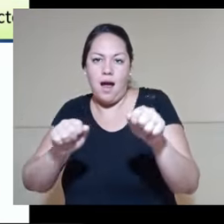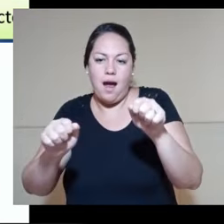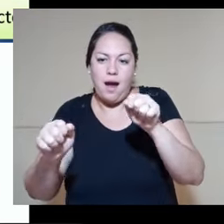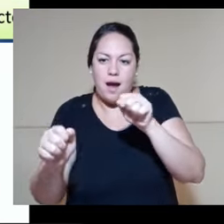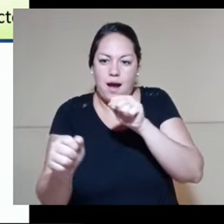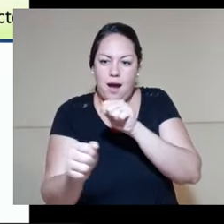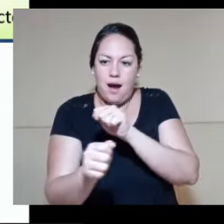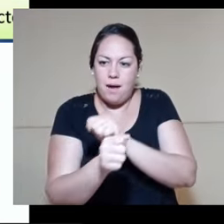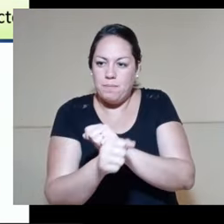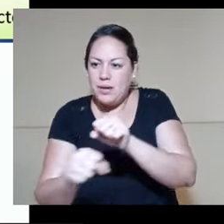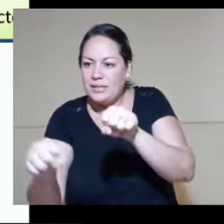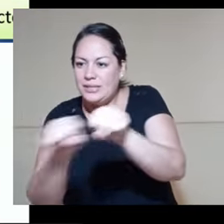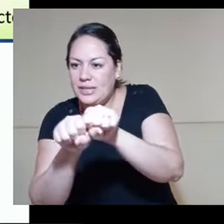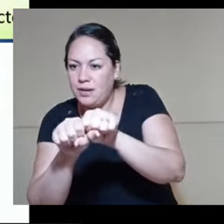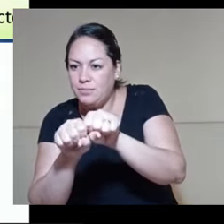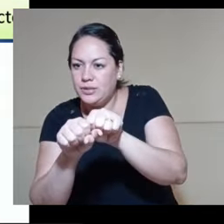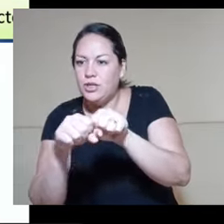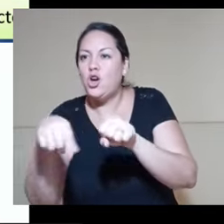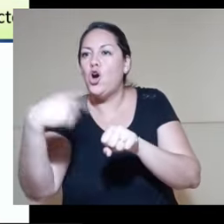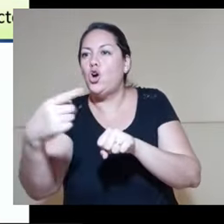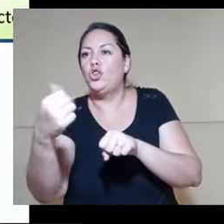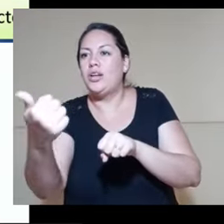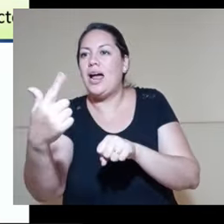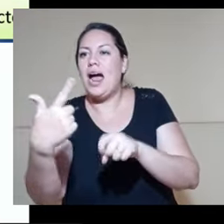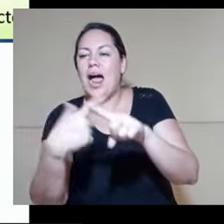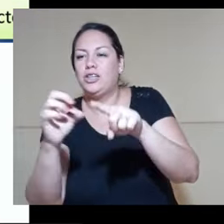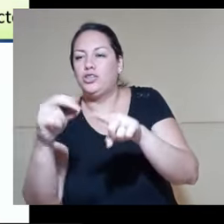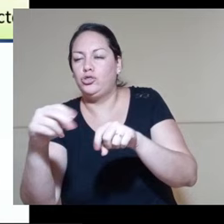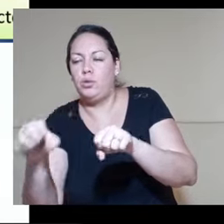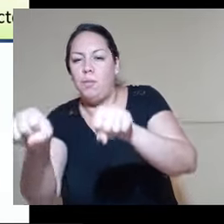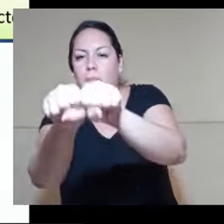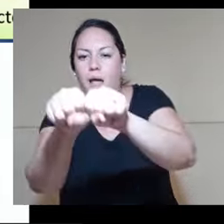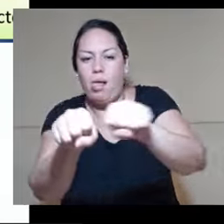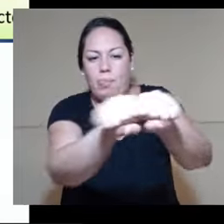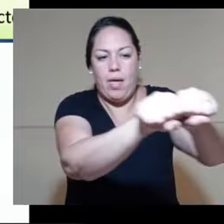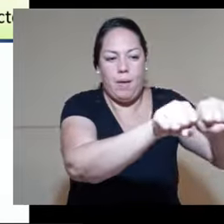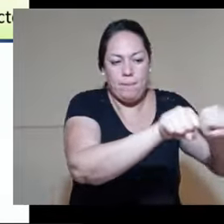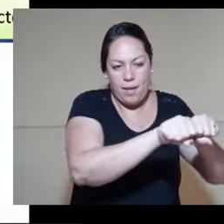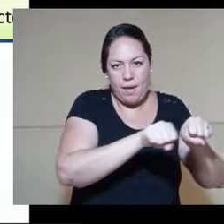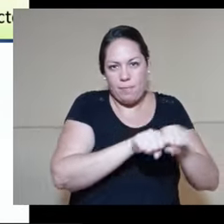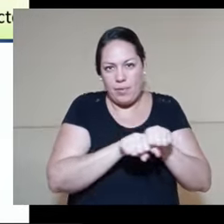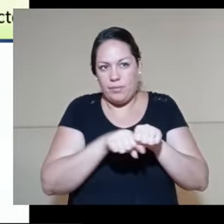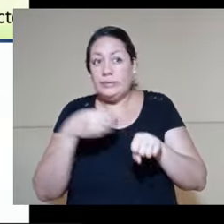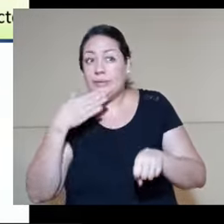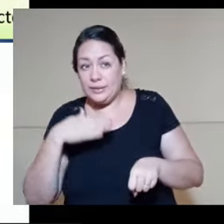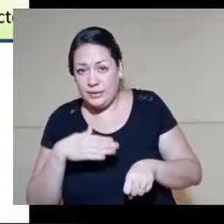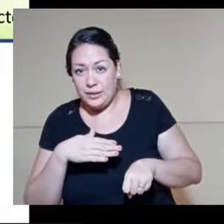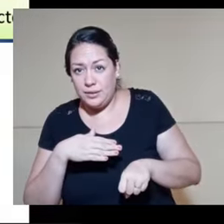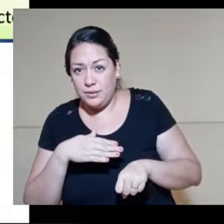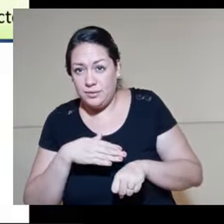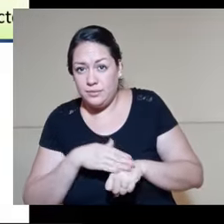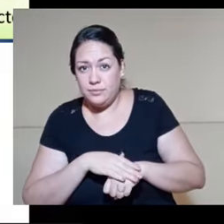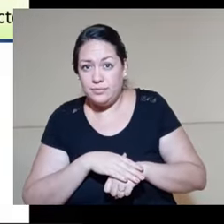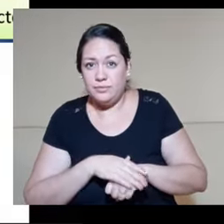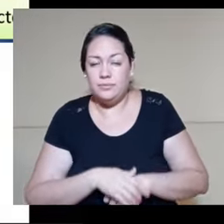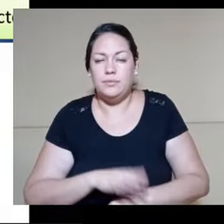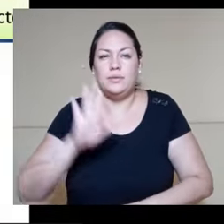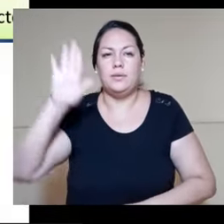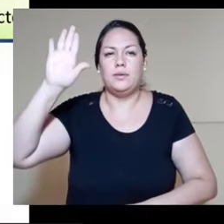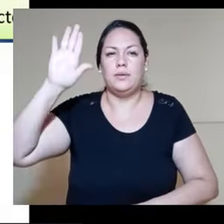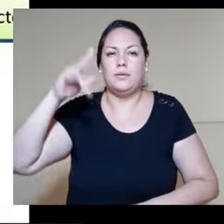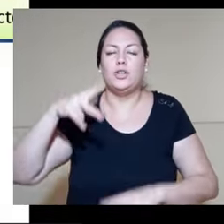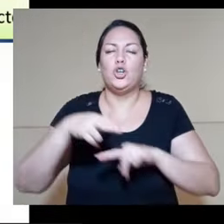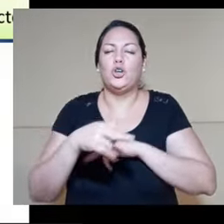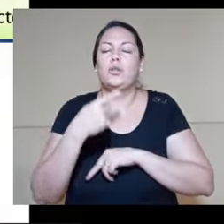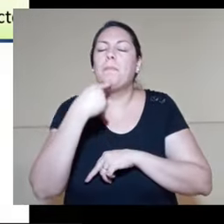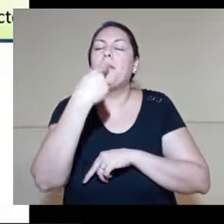en presináptica para hacer sinapsis con su axón, con alguna otra, y así sucesivamente, y hacemos la cadena. ¿Me siguen?